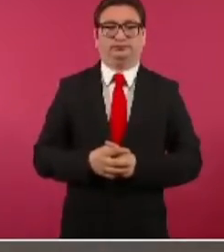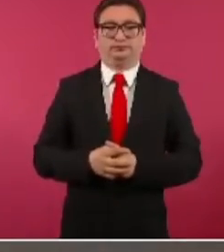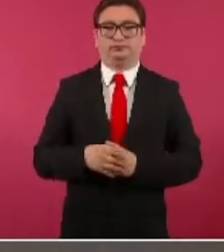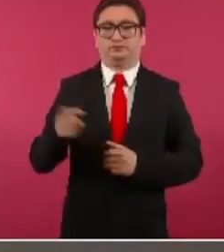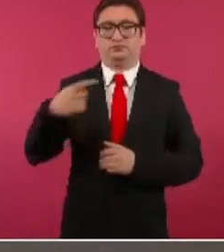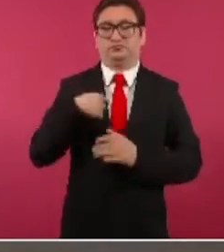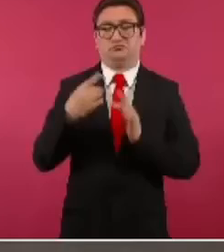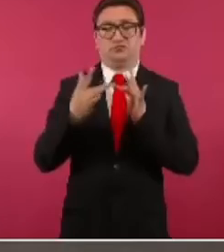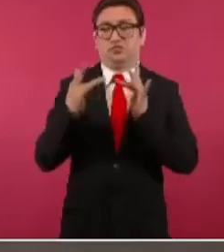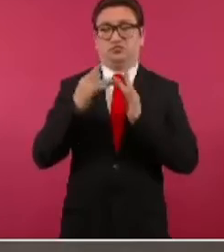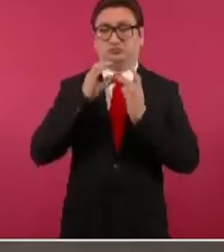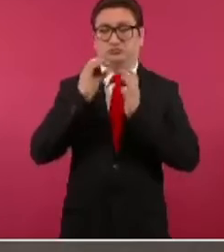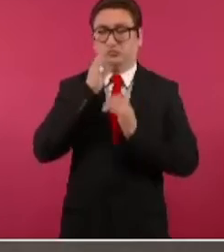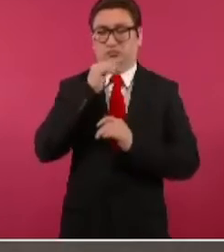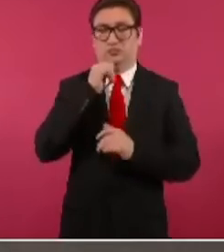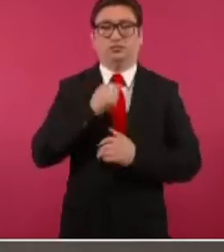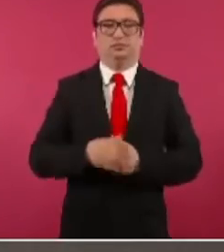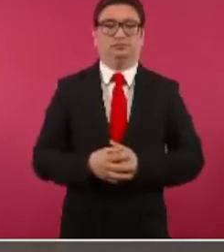comunicarme con él,